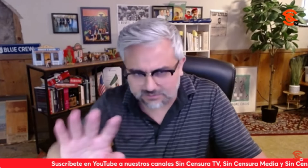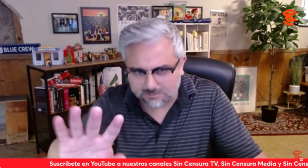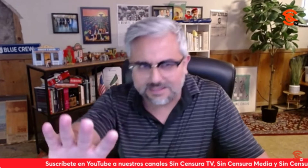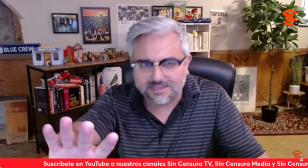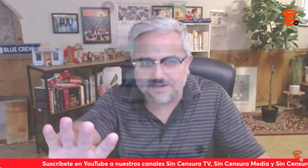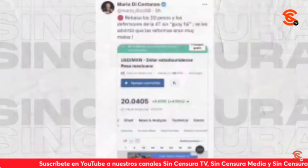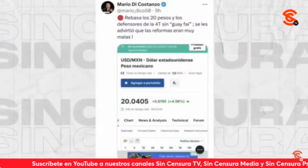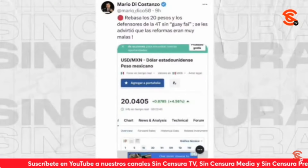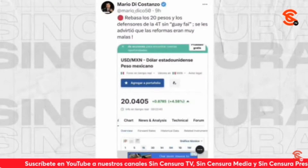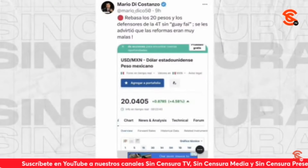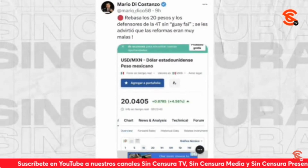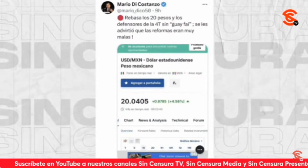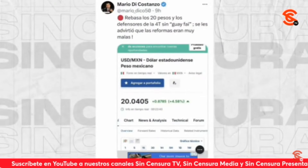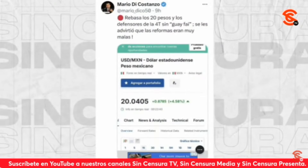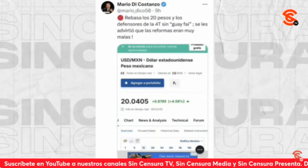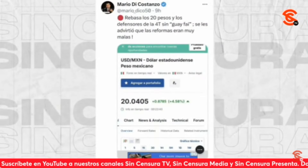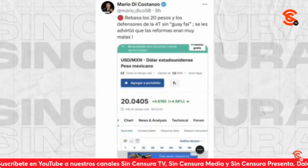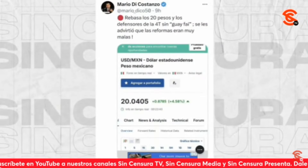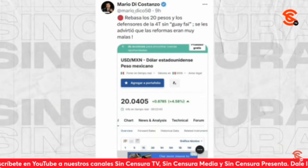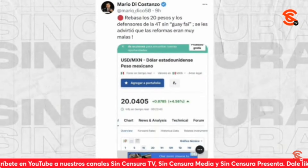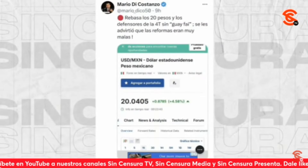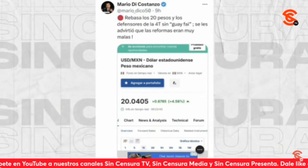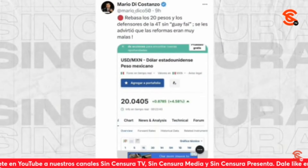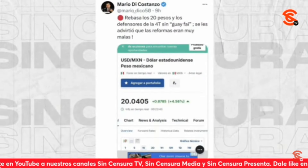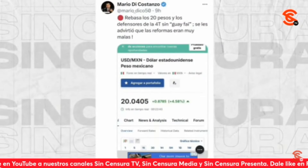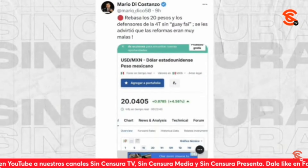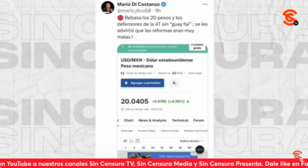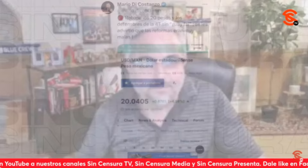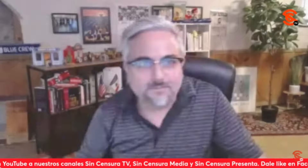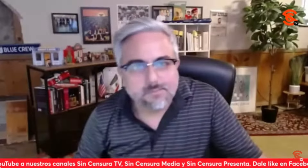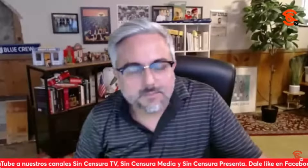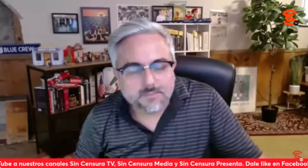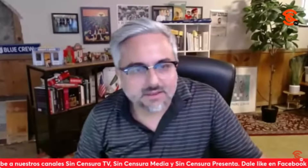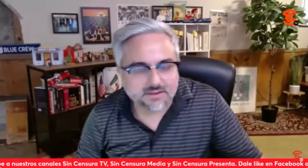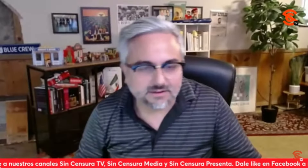ahorita vamos a platicar con él, se reunió con su Alteza Serenísima